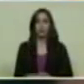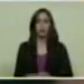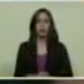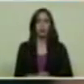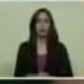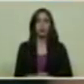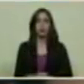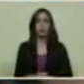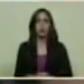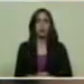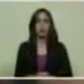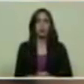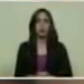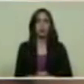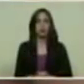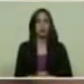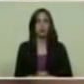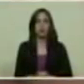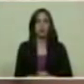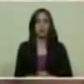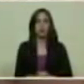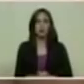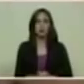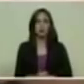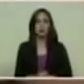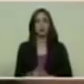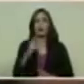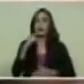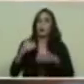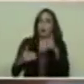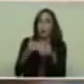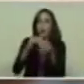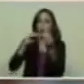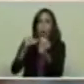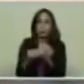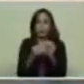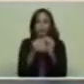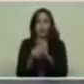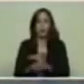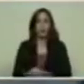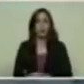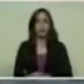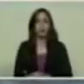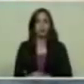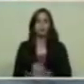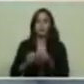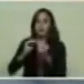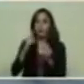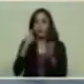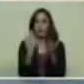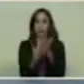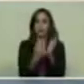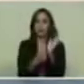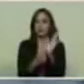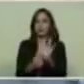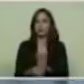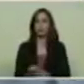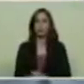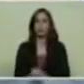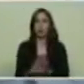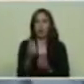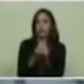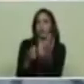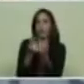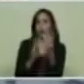Tenemos muchas modalidades que estamos, miren, poco a poco instalando. Vamos instalando nuevas modalidades de